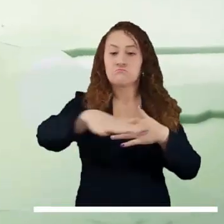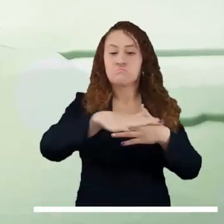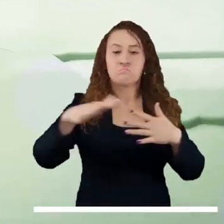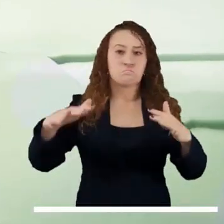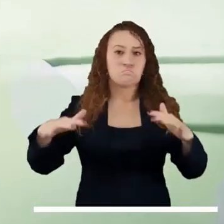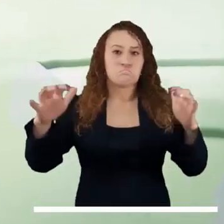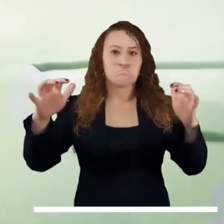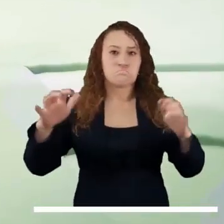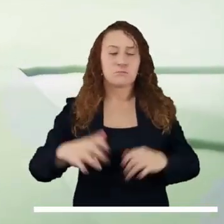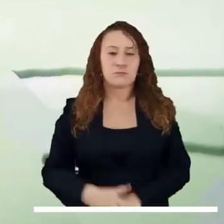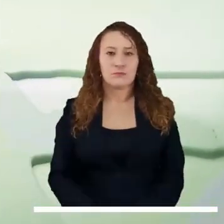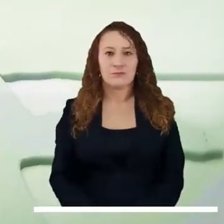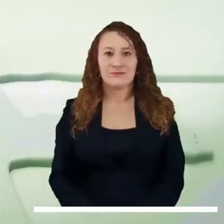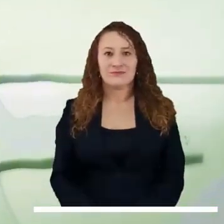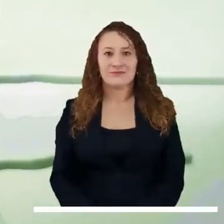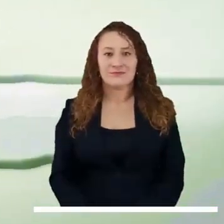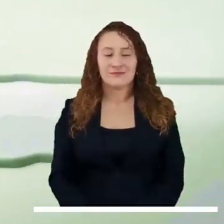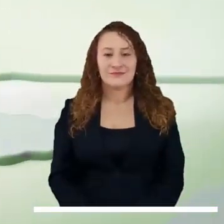tiempo seco